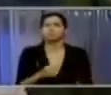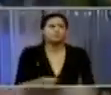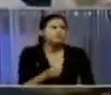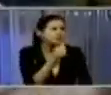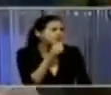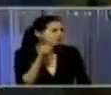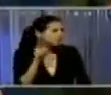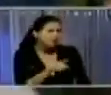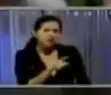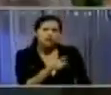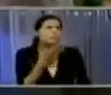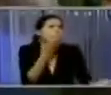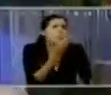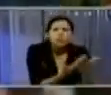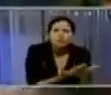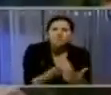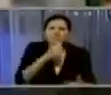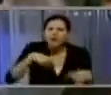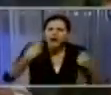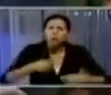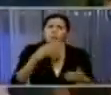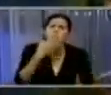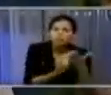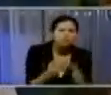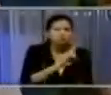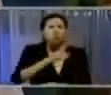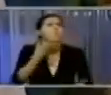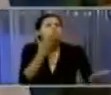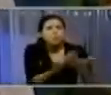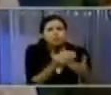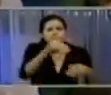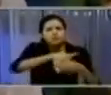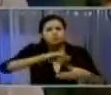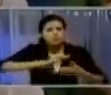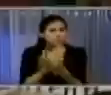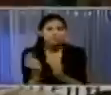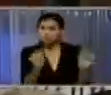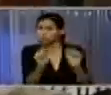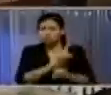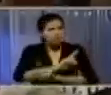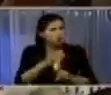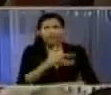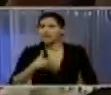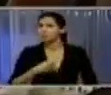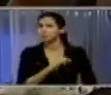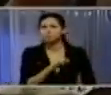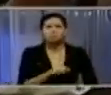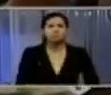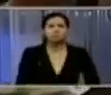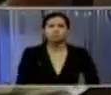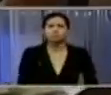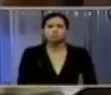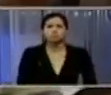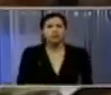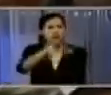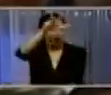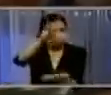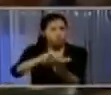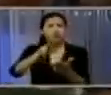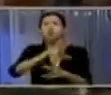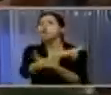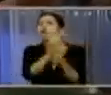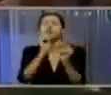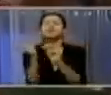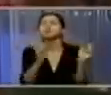lo ha propuesto? Si nosotros no hemos propuesto ni queremos discutir ese tema. Y yo diría, aprobado, que no se discuta,